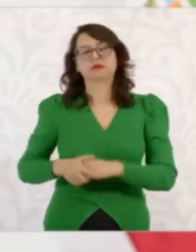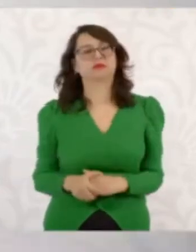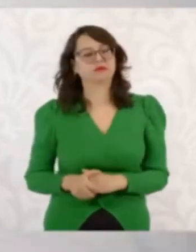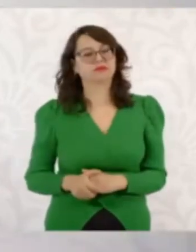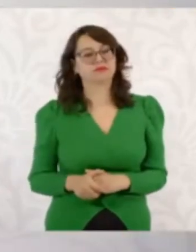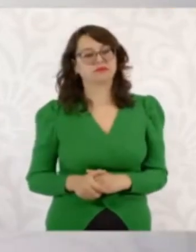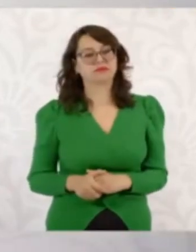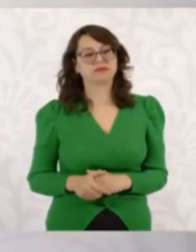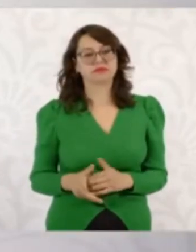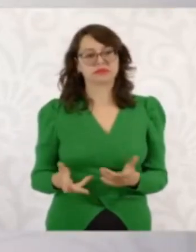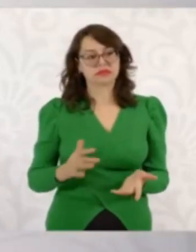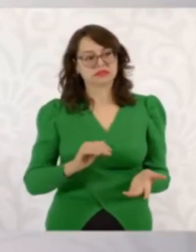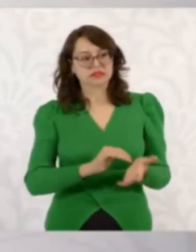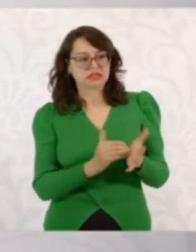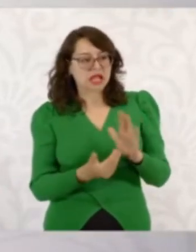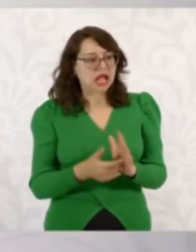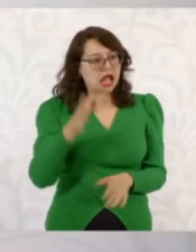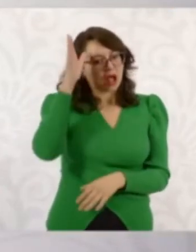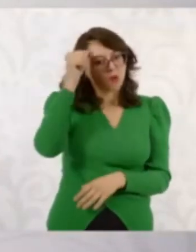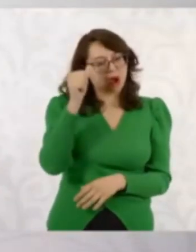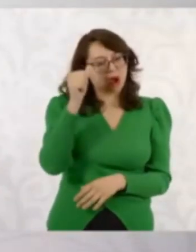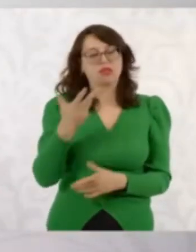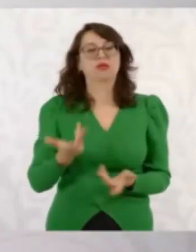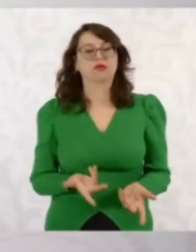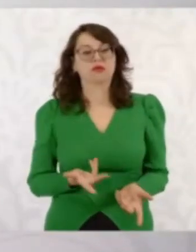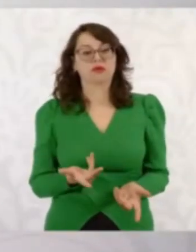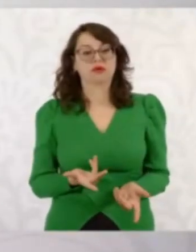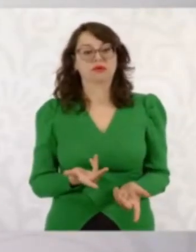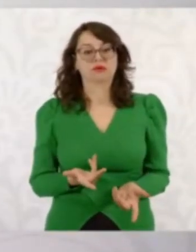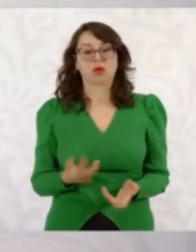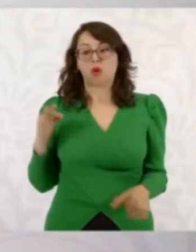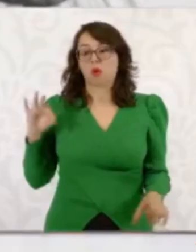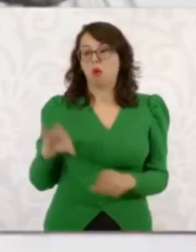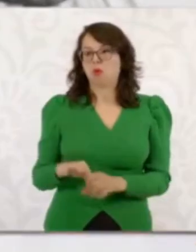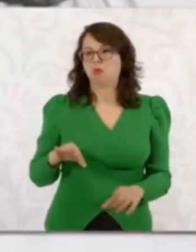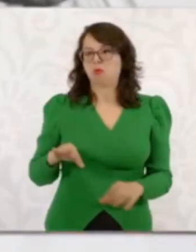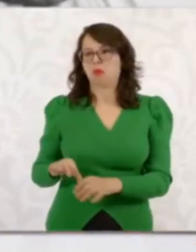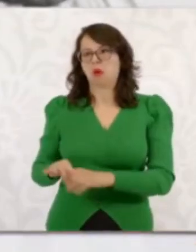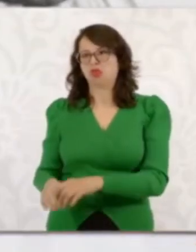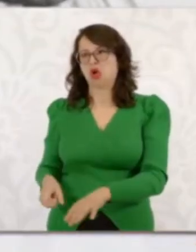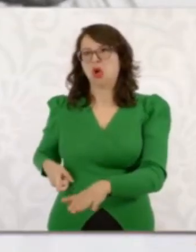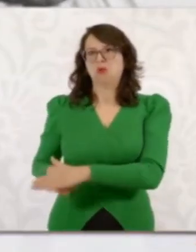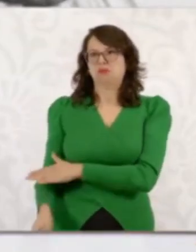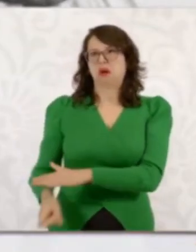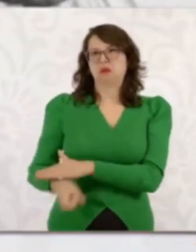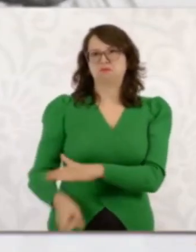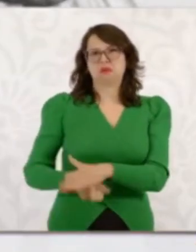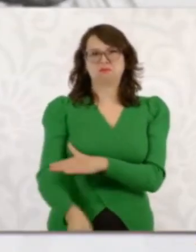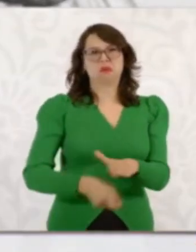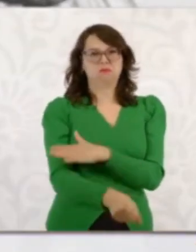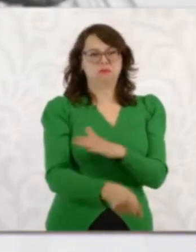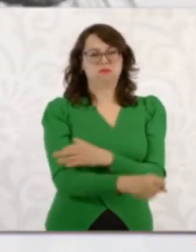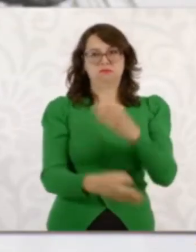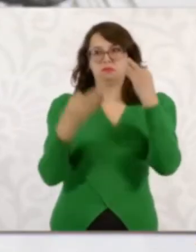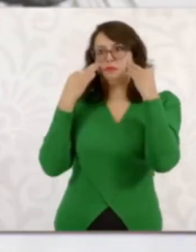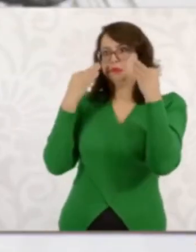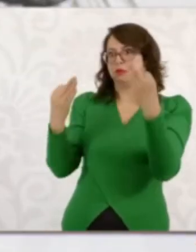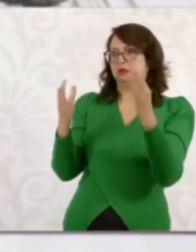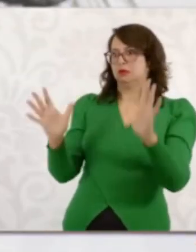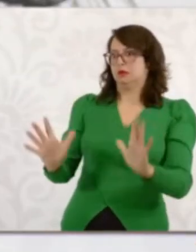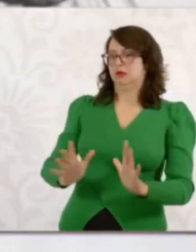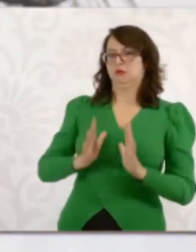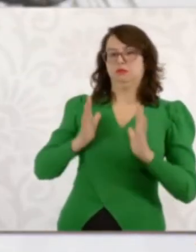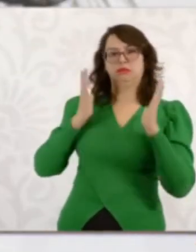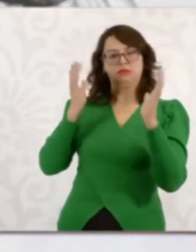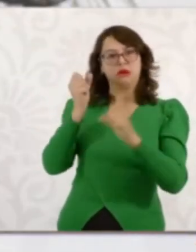También ahí hubo sus acuerdos, con una compra del voto masiva y escándalo tremendo de la compra del voto